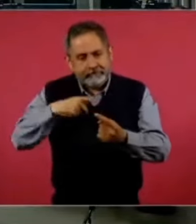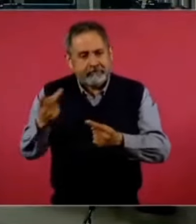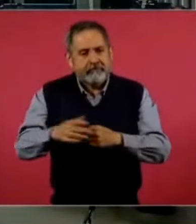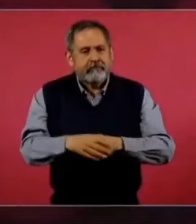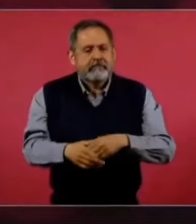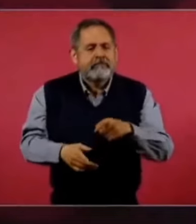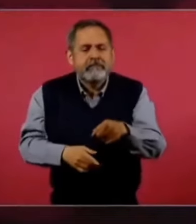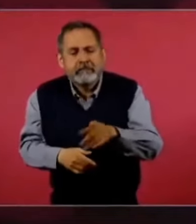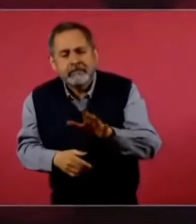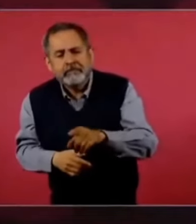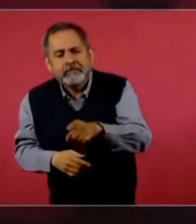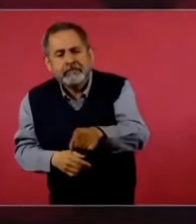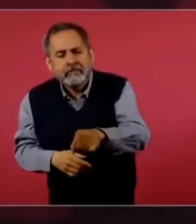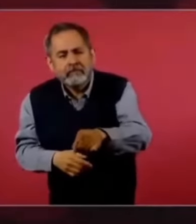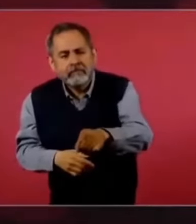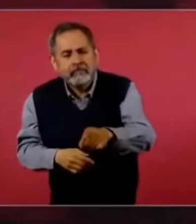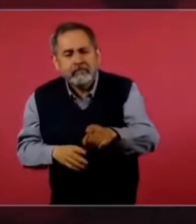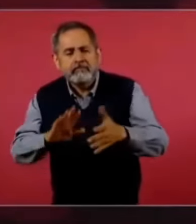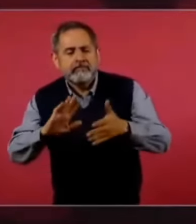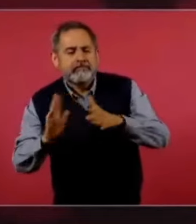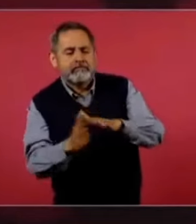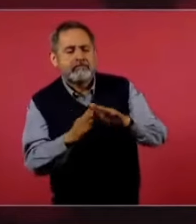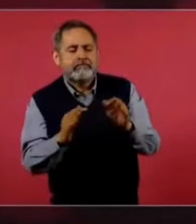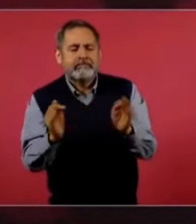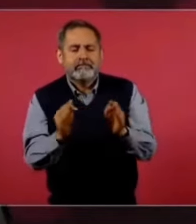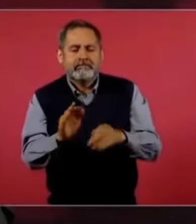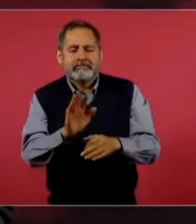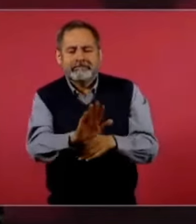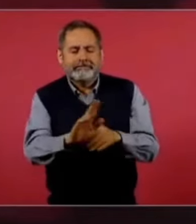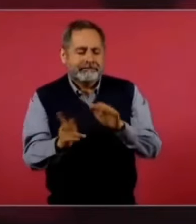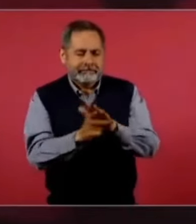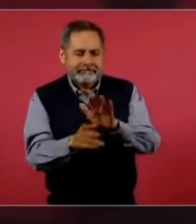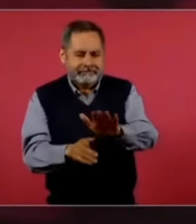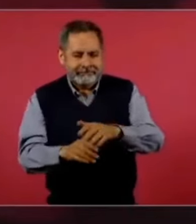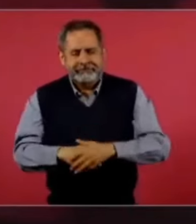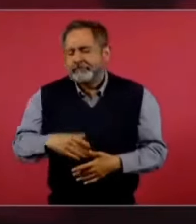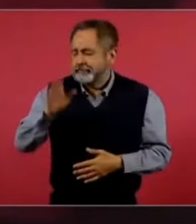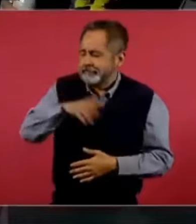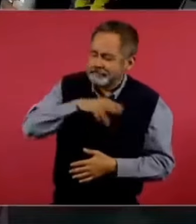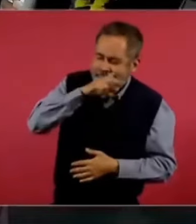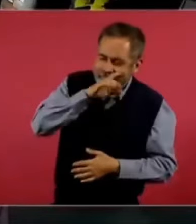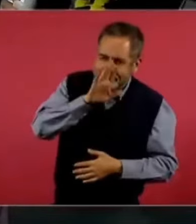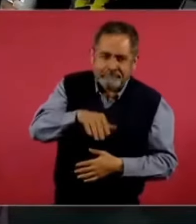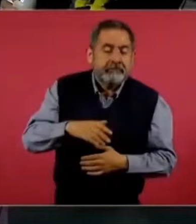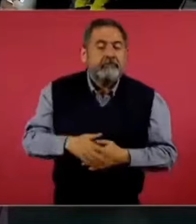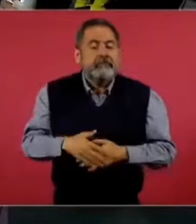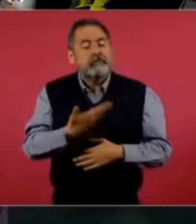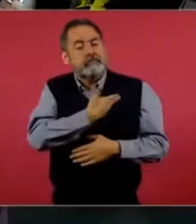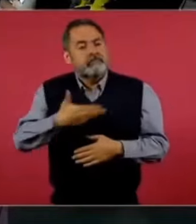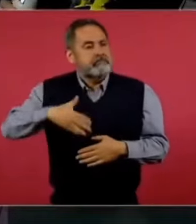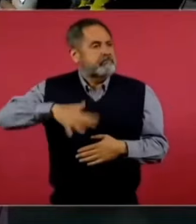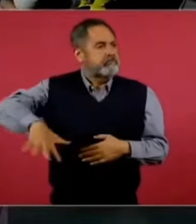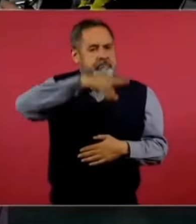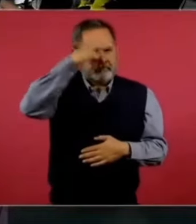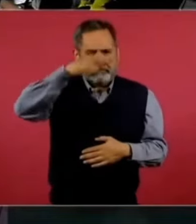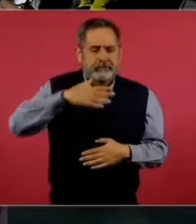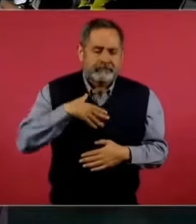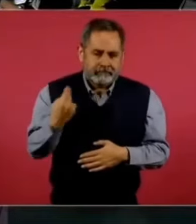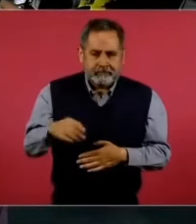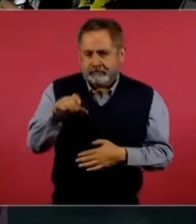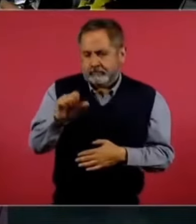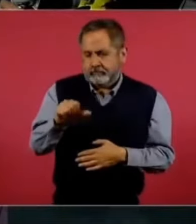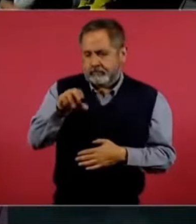teníamos en la congeladora. No se preocupe, presidente. Presidente de todos los mexicanos, soy Carlos